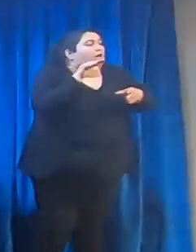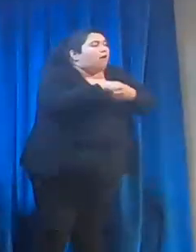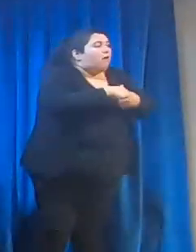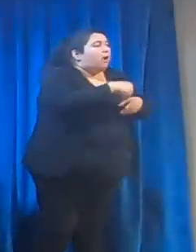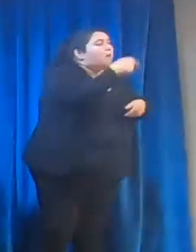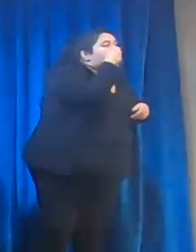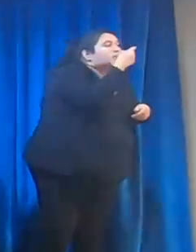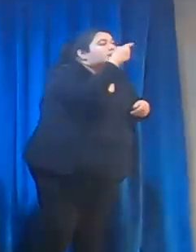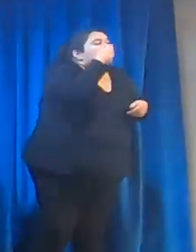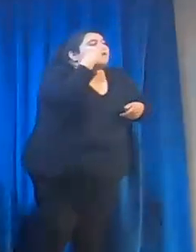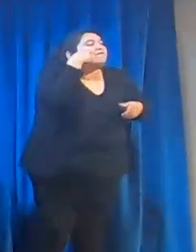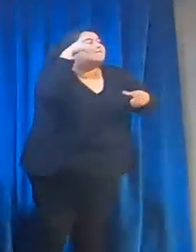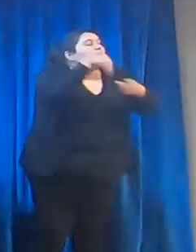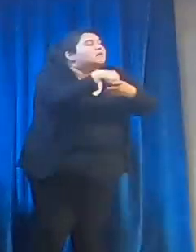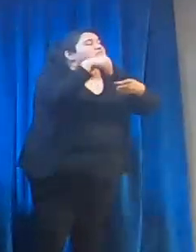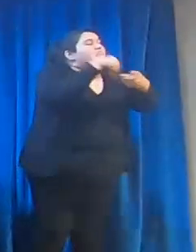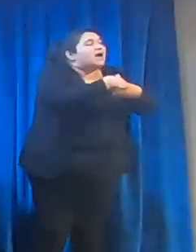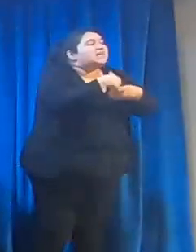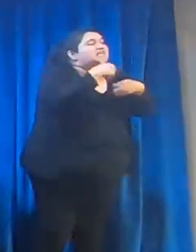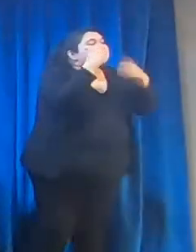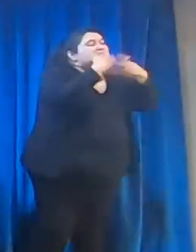Así que nos asustan, no.